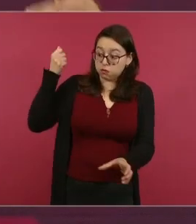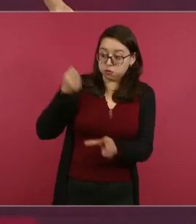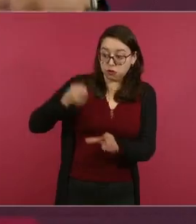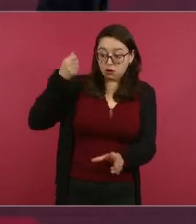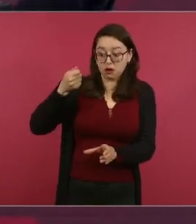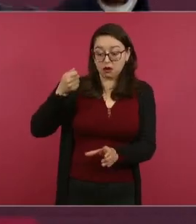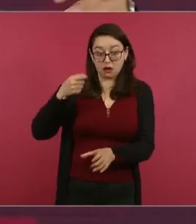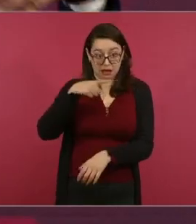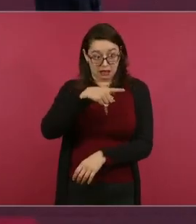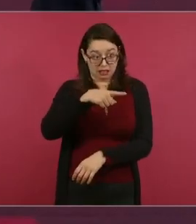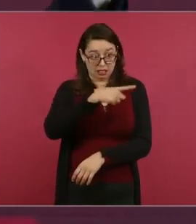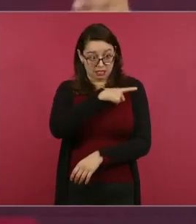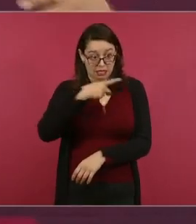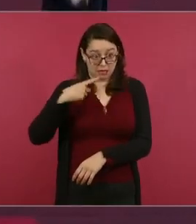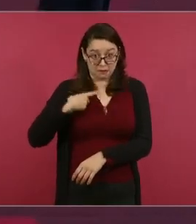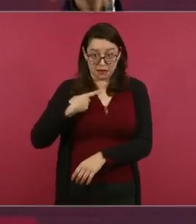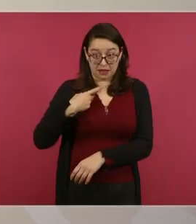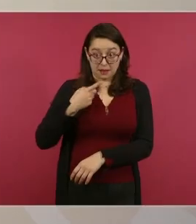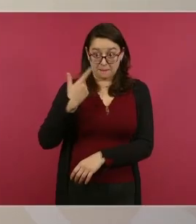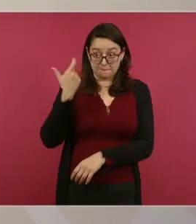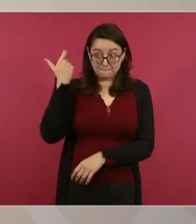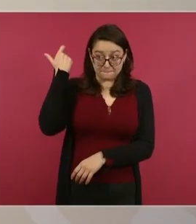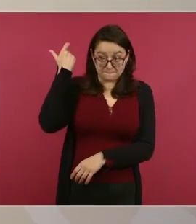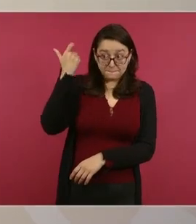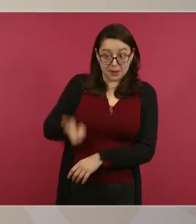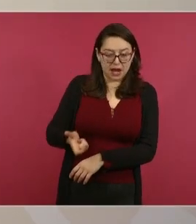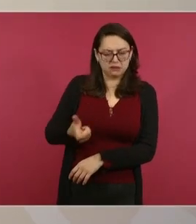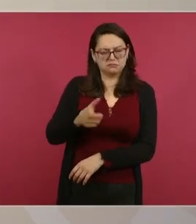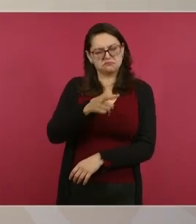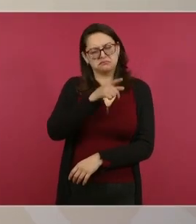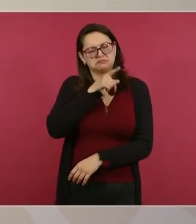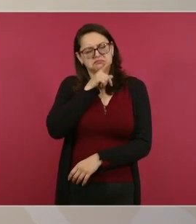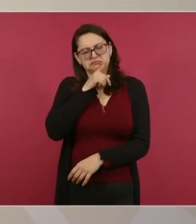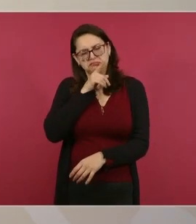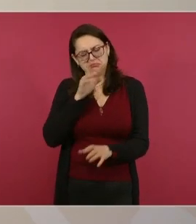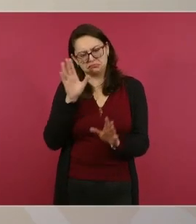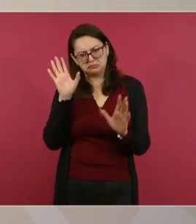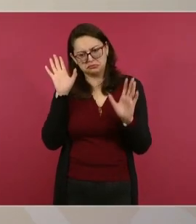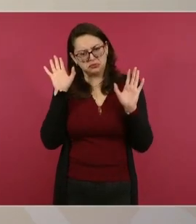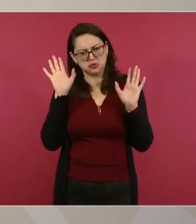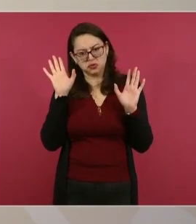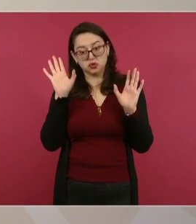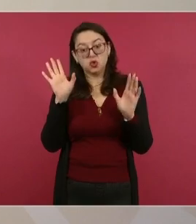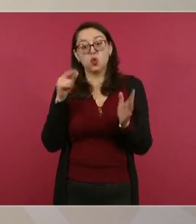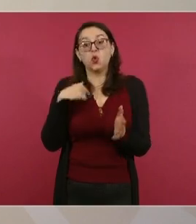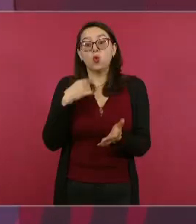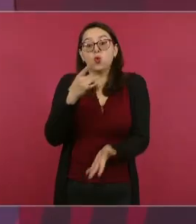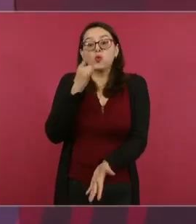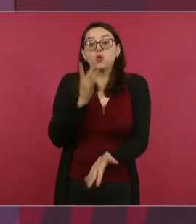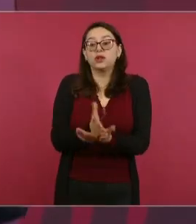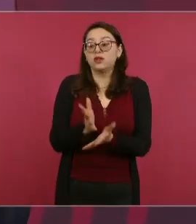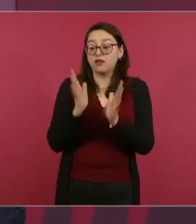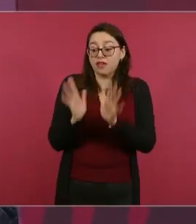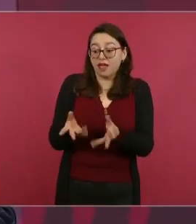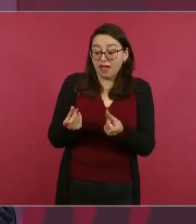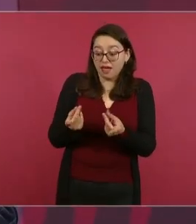aunque nosotros vamos a defender siempre la legalidad. Estoy pidiendo que